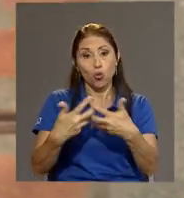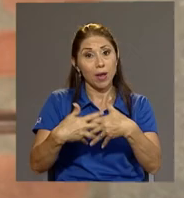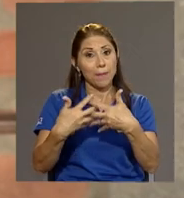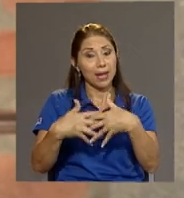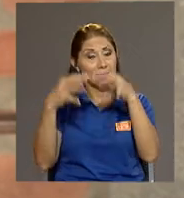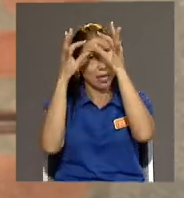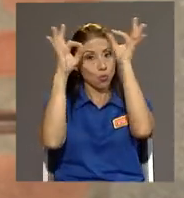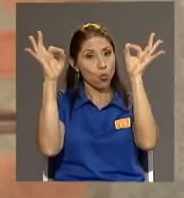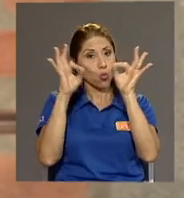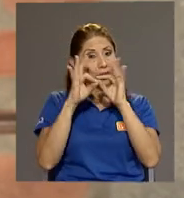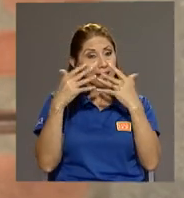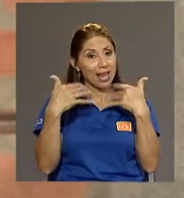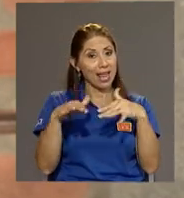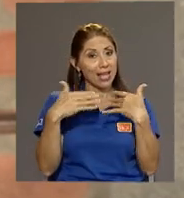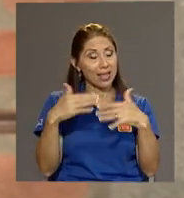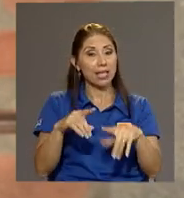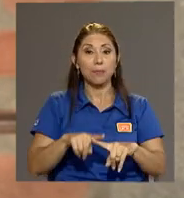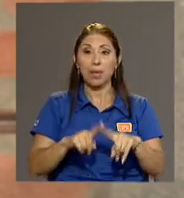61,